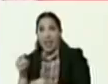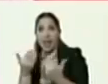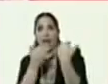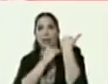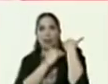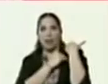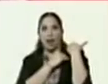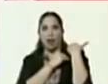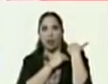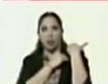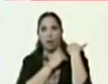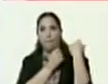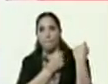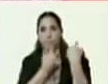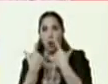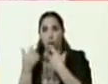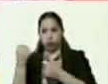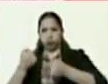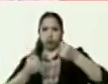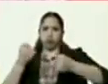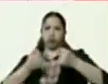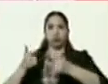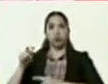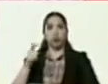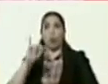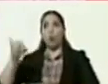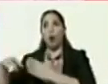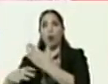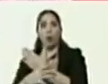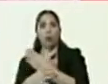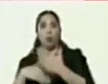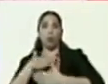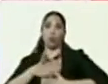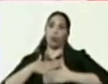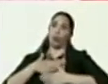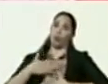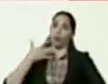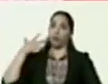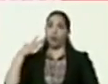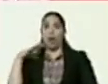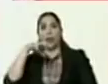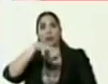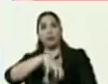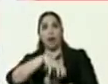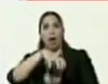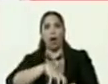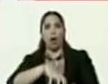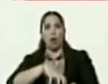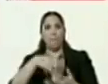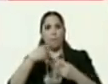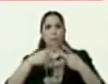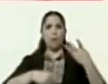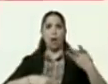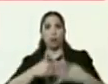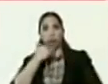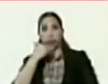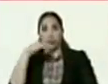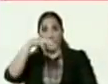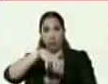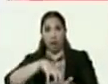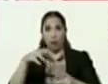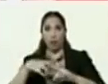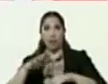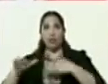del traslado en su camioneta de Juan Guaidó por todo el Estado, por distintas localidades del Estado de Táchira